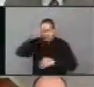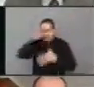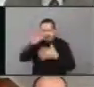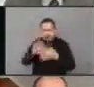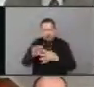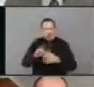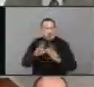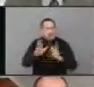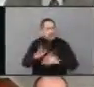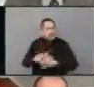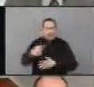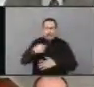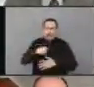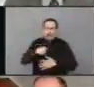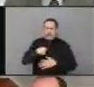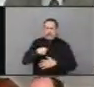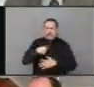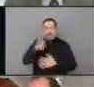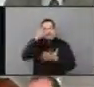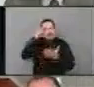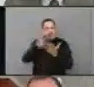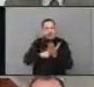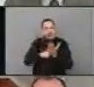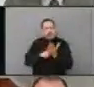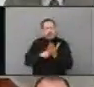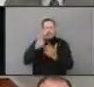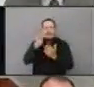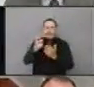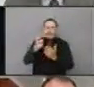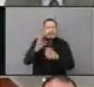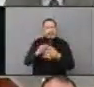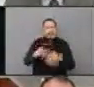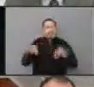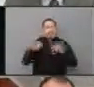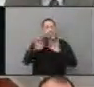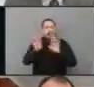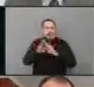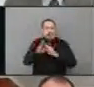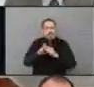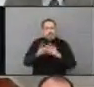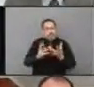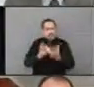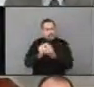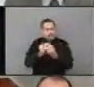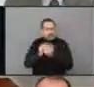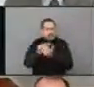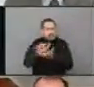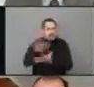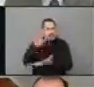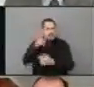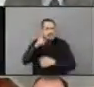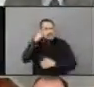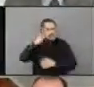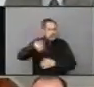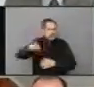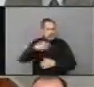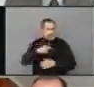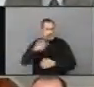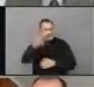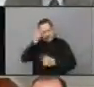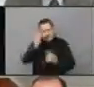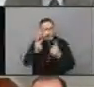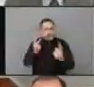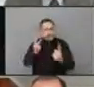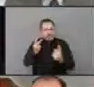aquí creo que esa es la parte que acompañamos en mayoría y que estamos de acuerdo en la vista y en